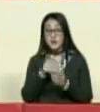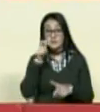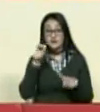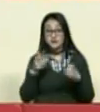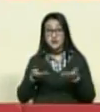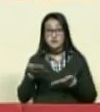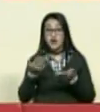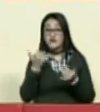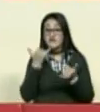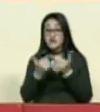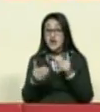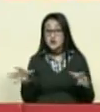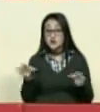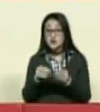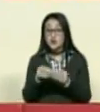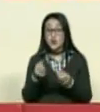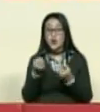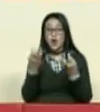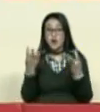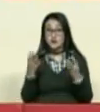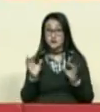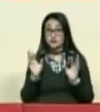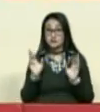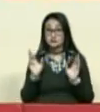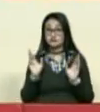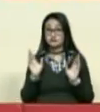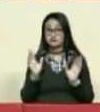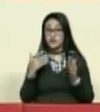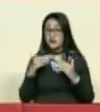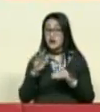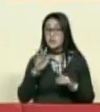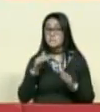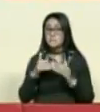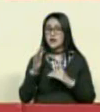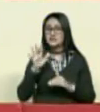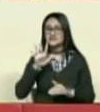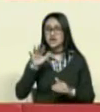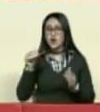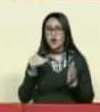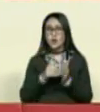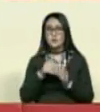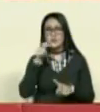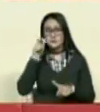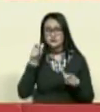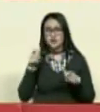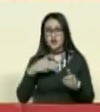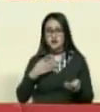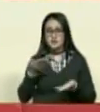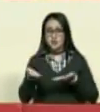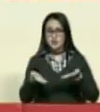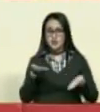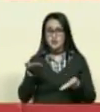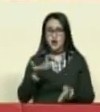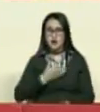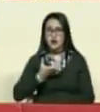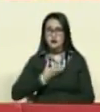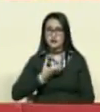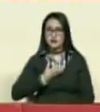final cuántos quedan. Pero había más de 5.000 aspirantes a candidatos y